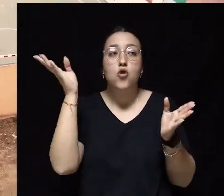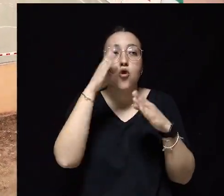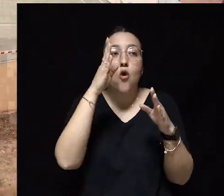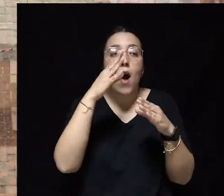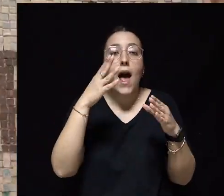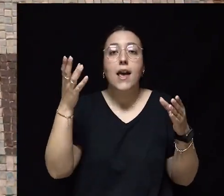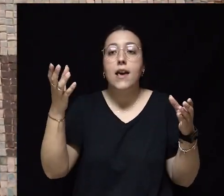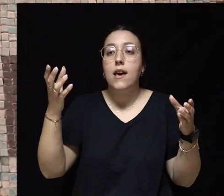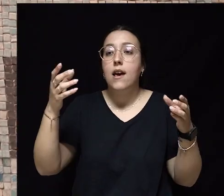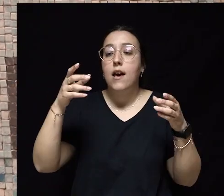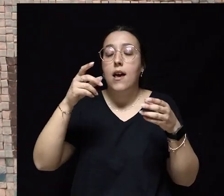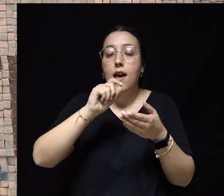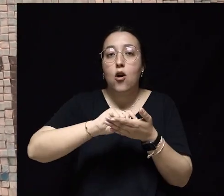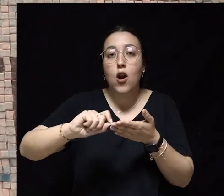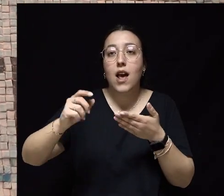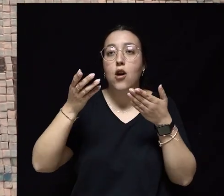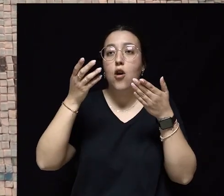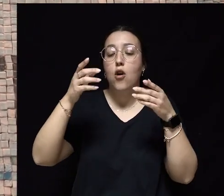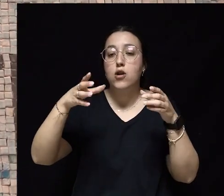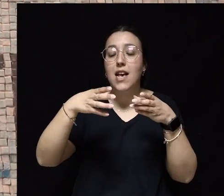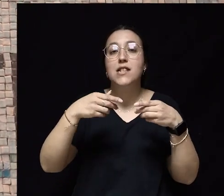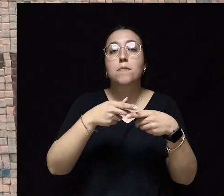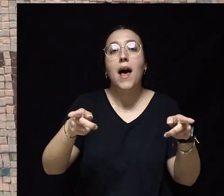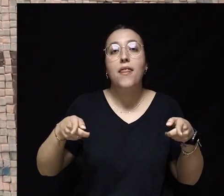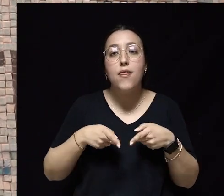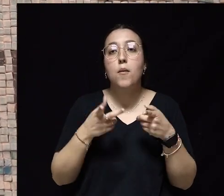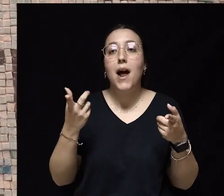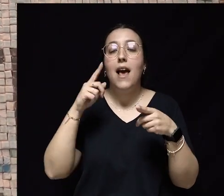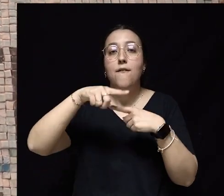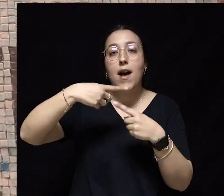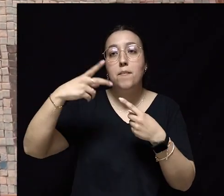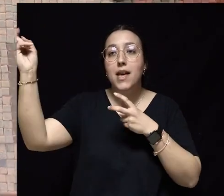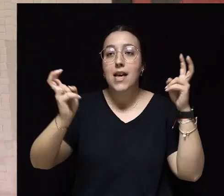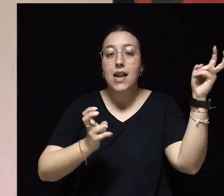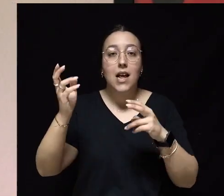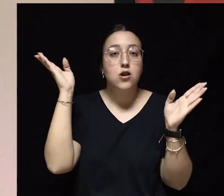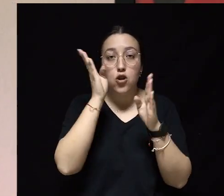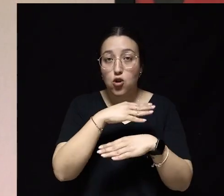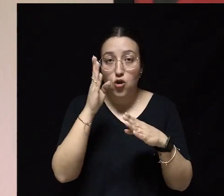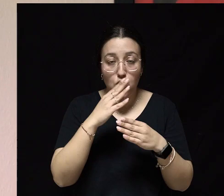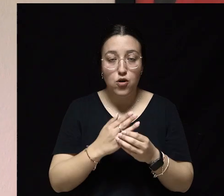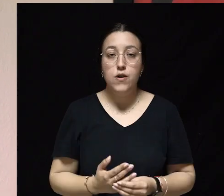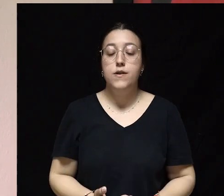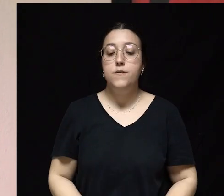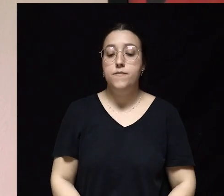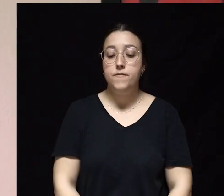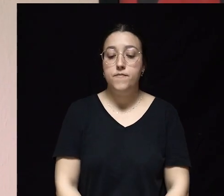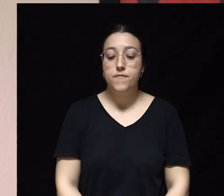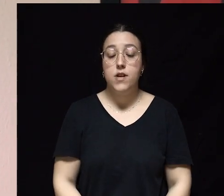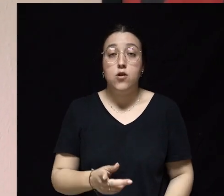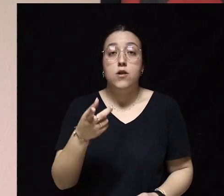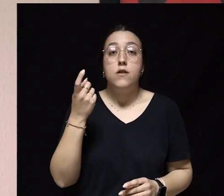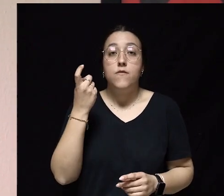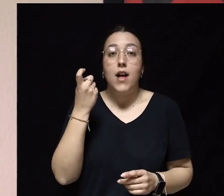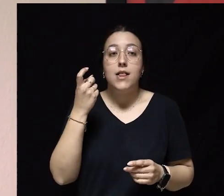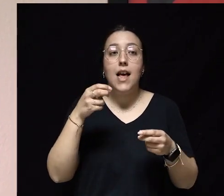las familias. Así, la familia ve el centro como un espacio que tiene que llevar a sus hijos por obligación, pero por falta de un